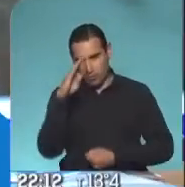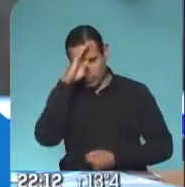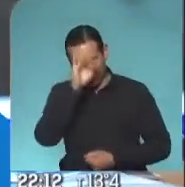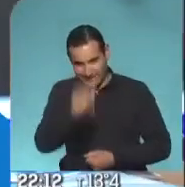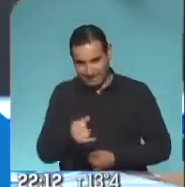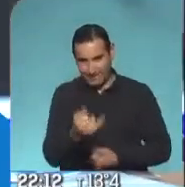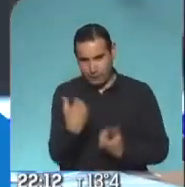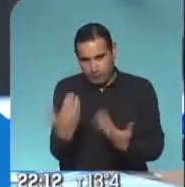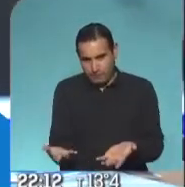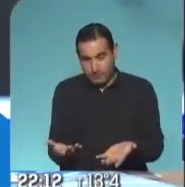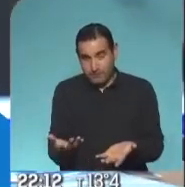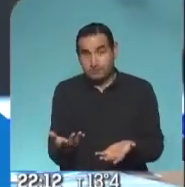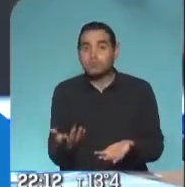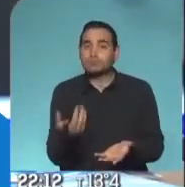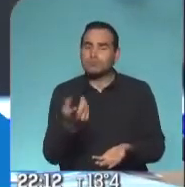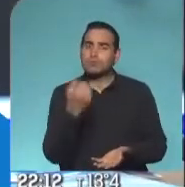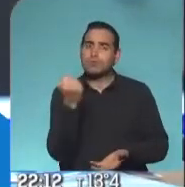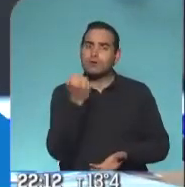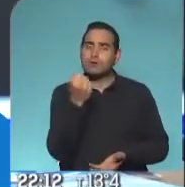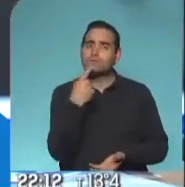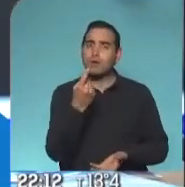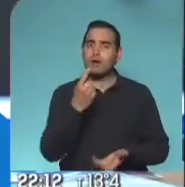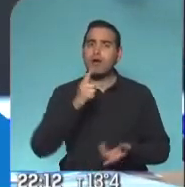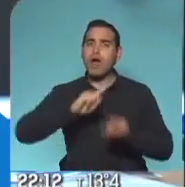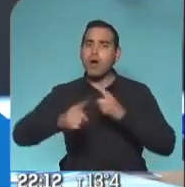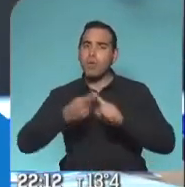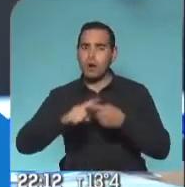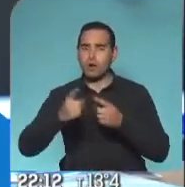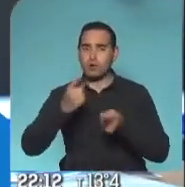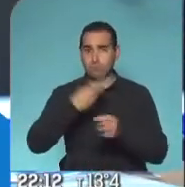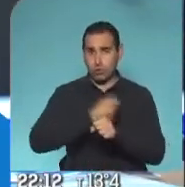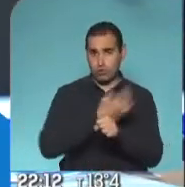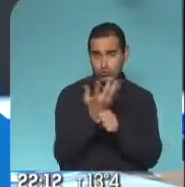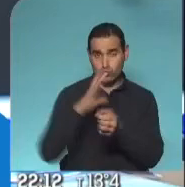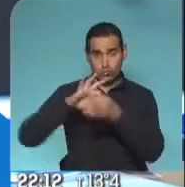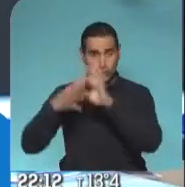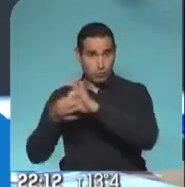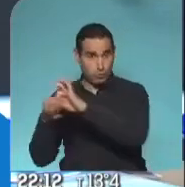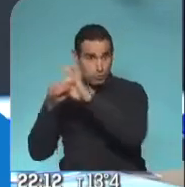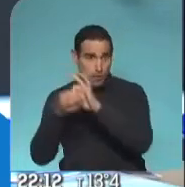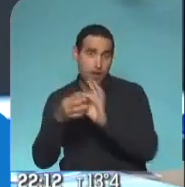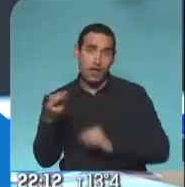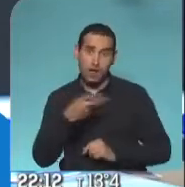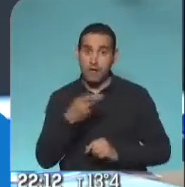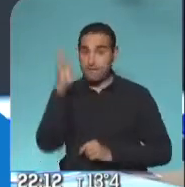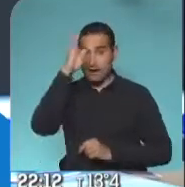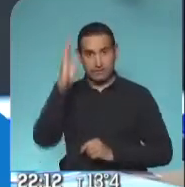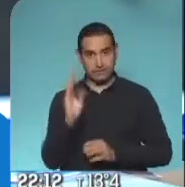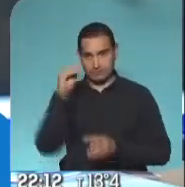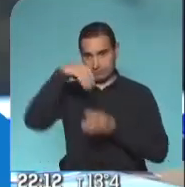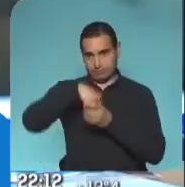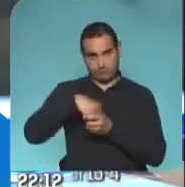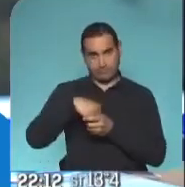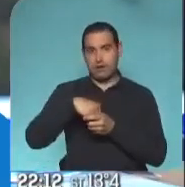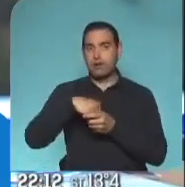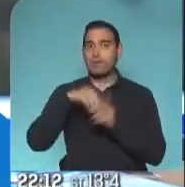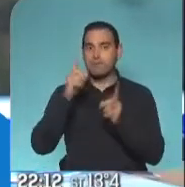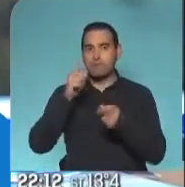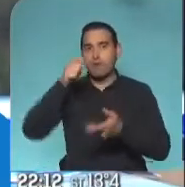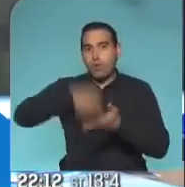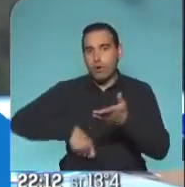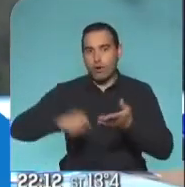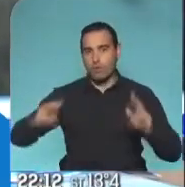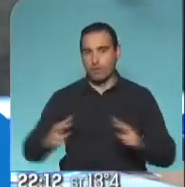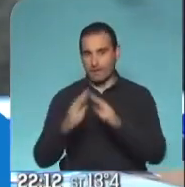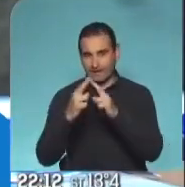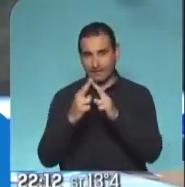importante, es que, el acuerdo Mercosur-Unión Europea fue el que mantuvo a Brasil dentro del Acuerdo de París. Y a